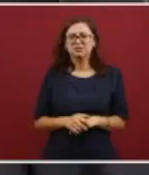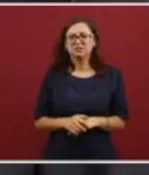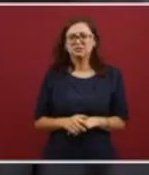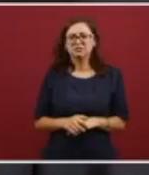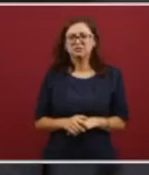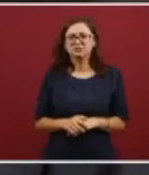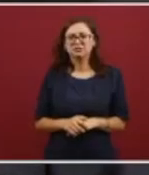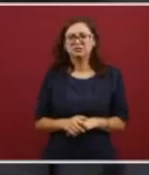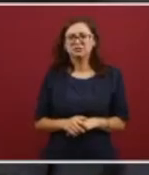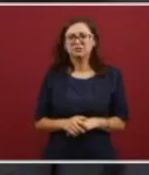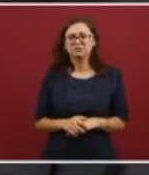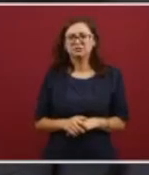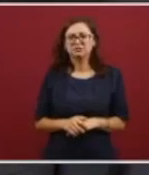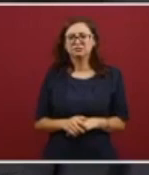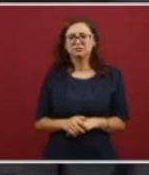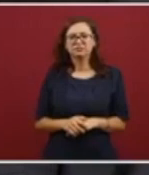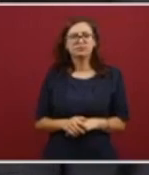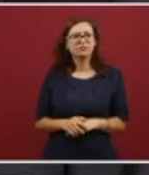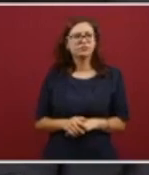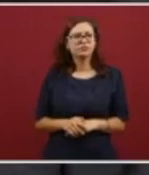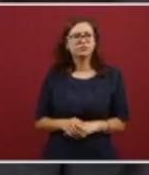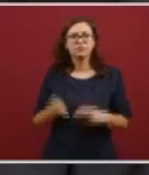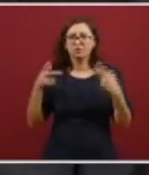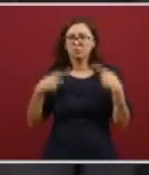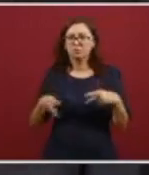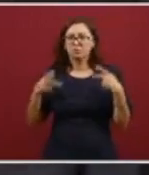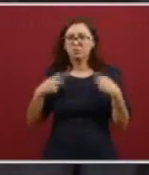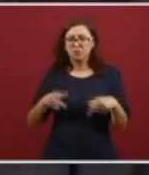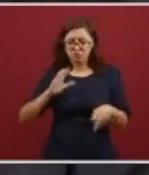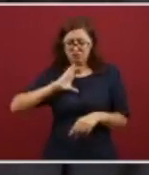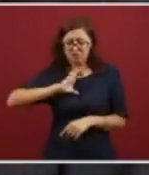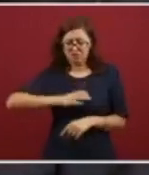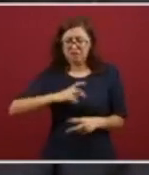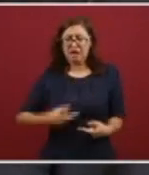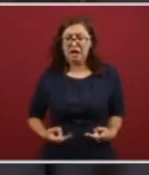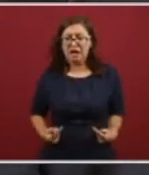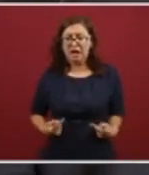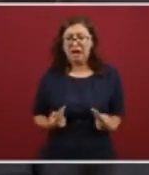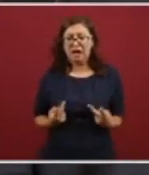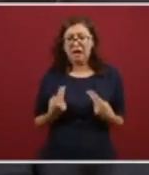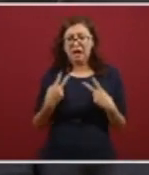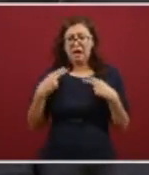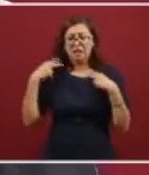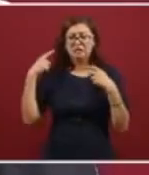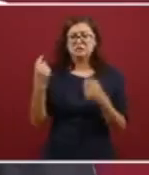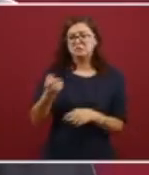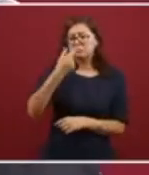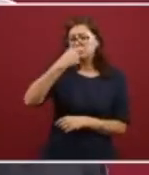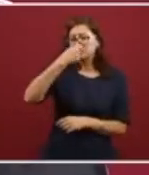No hay medicinas para los enfermos del cáncer, de cáncer.